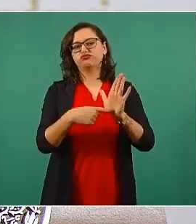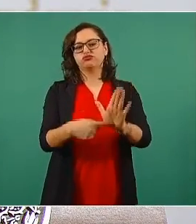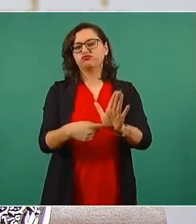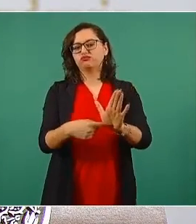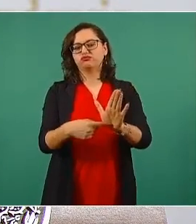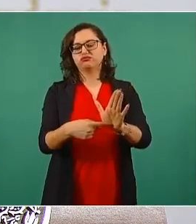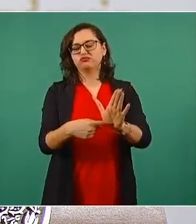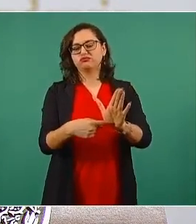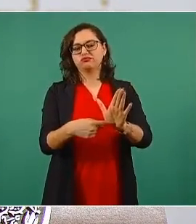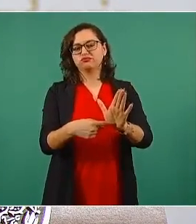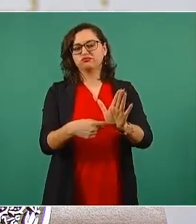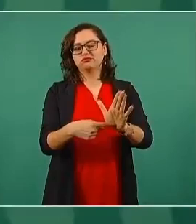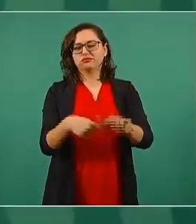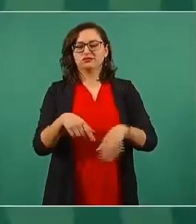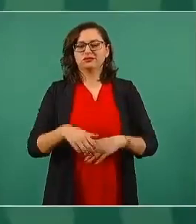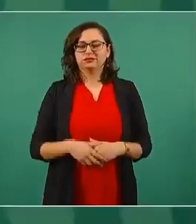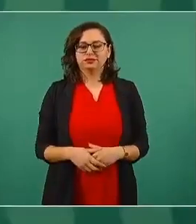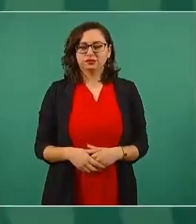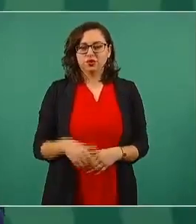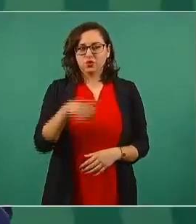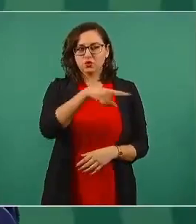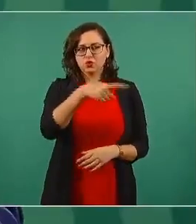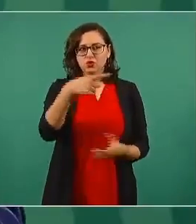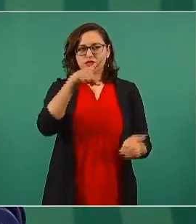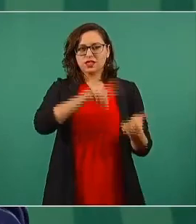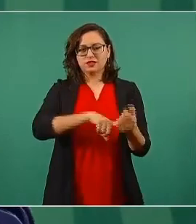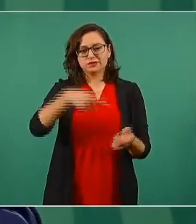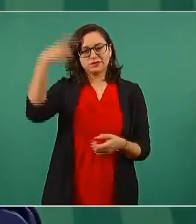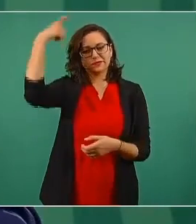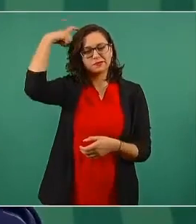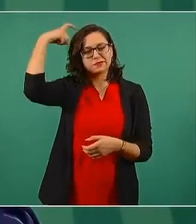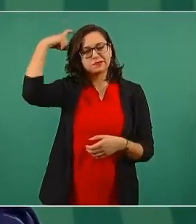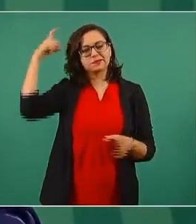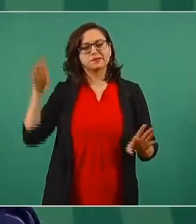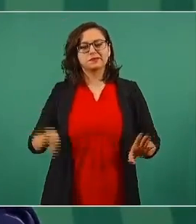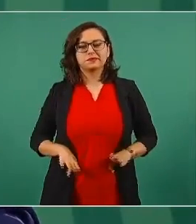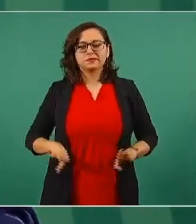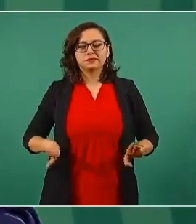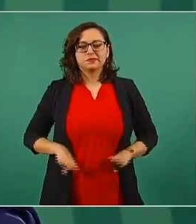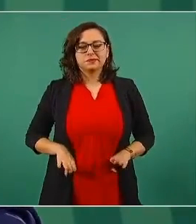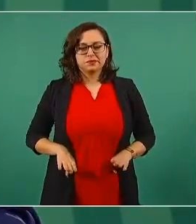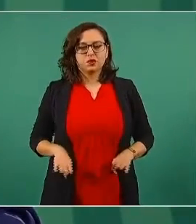¿Cuáles son tus ideas, tus principios?